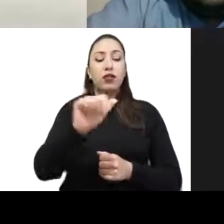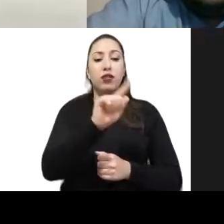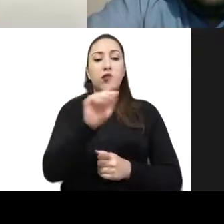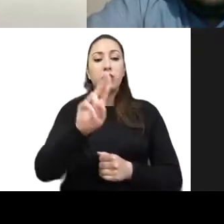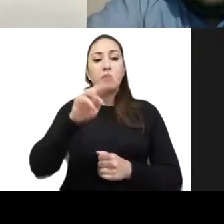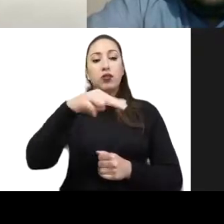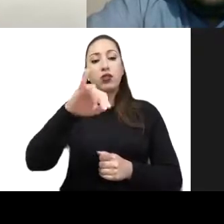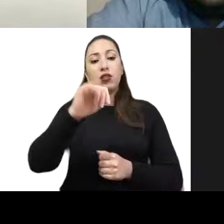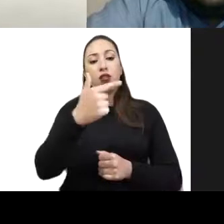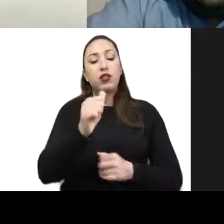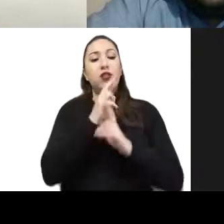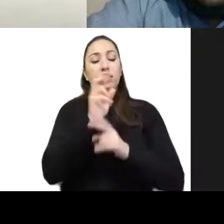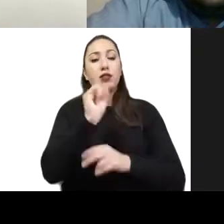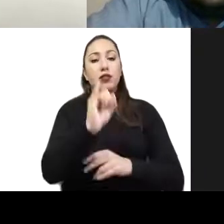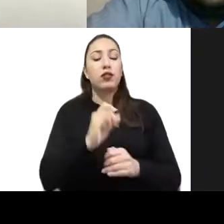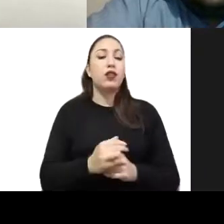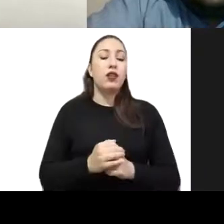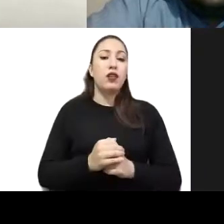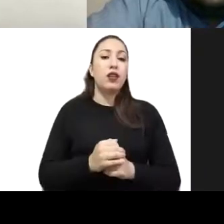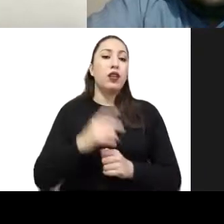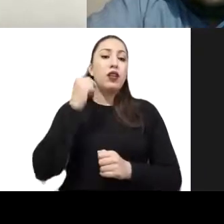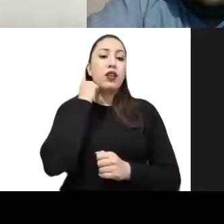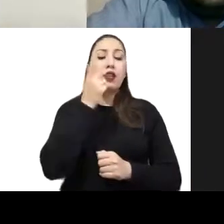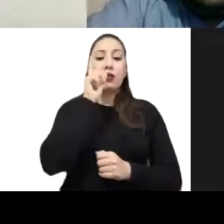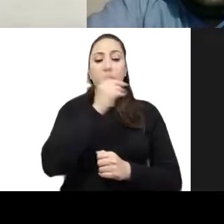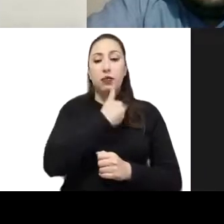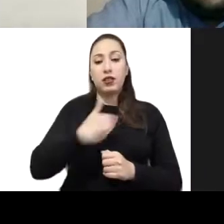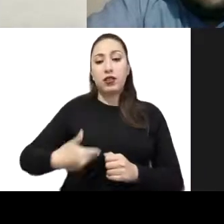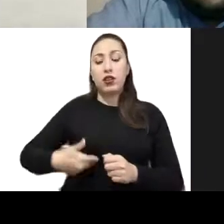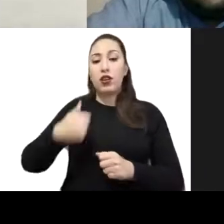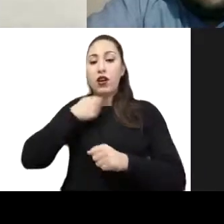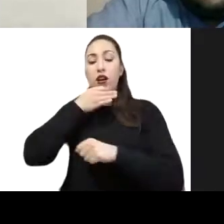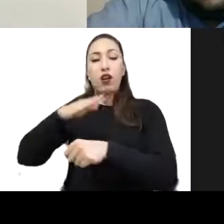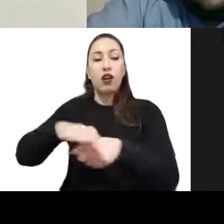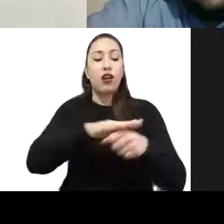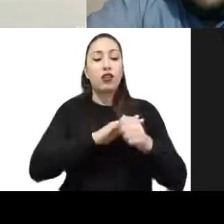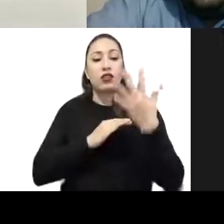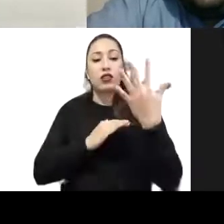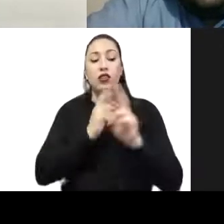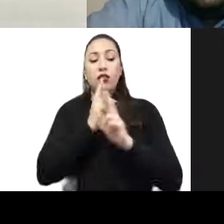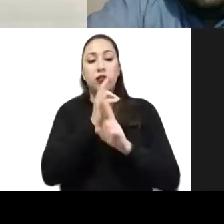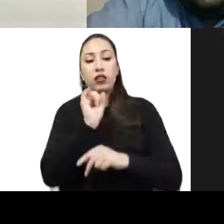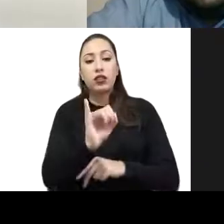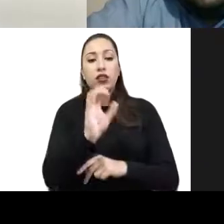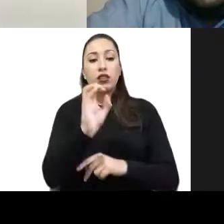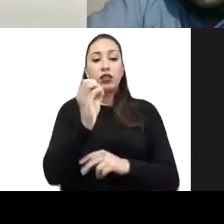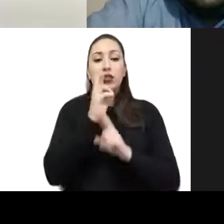favor. Muchísimas gracias. Diputada presidenta, son 5 votos a favor,